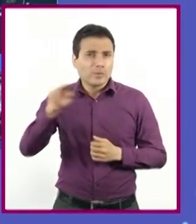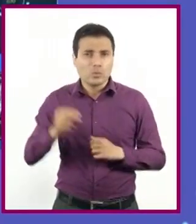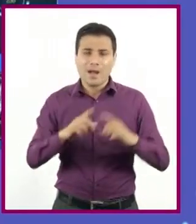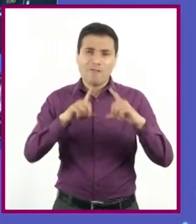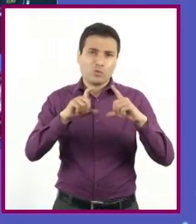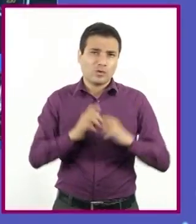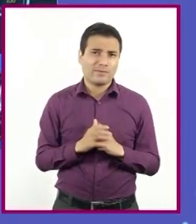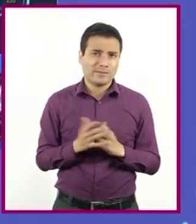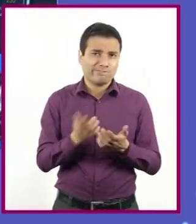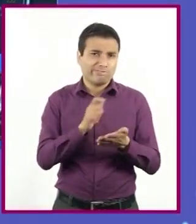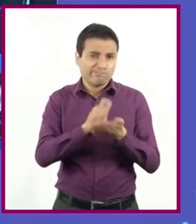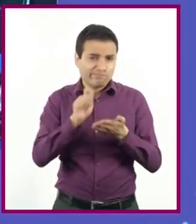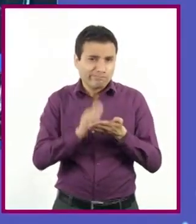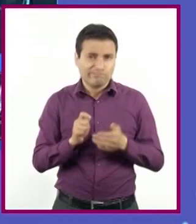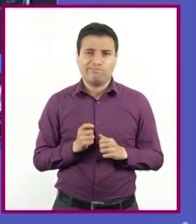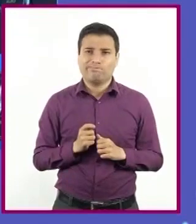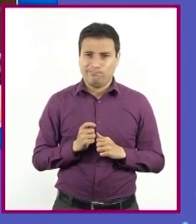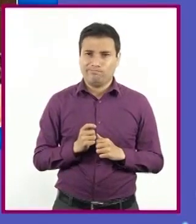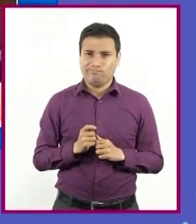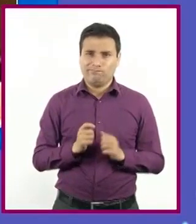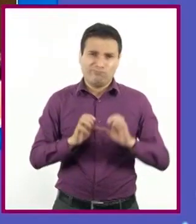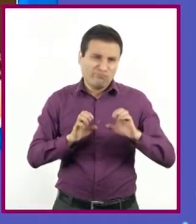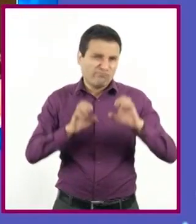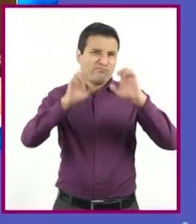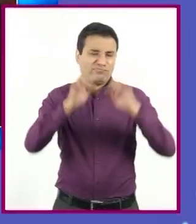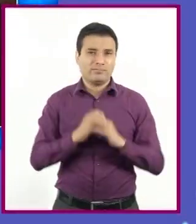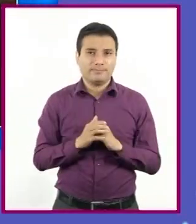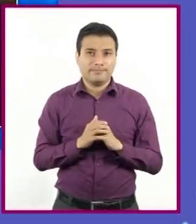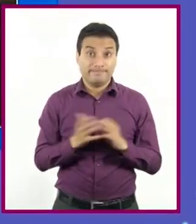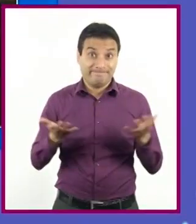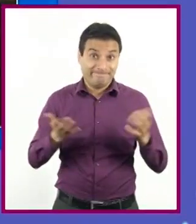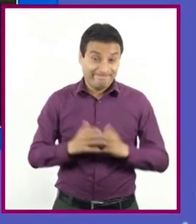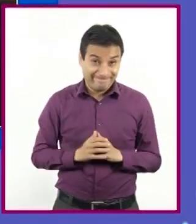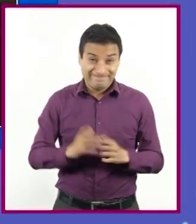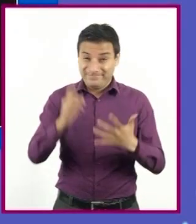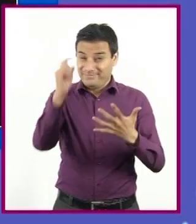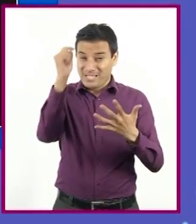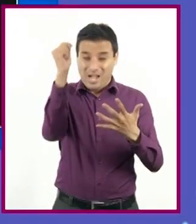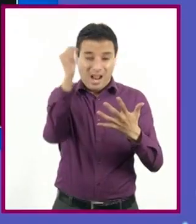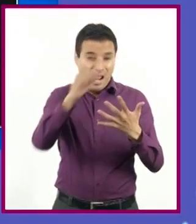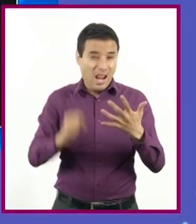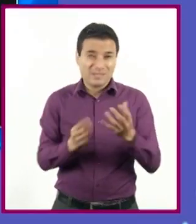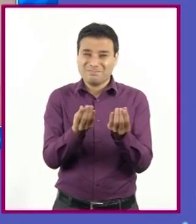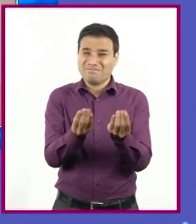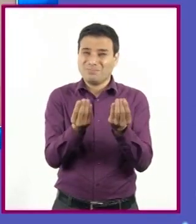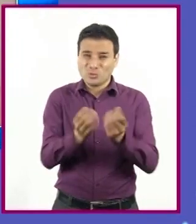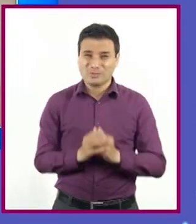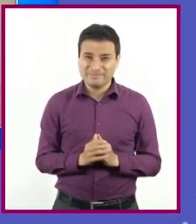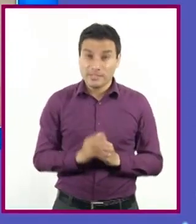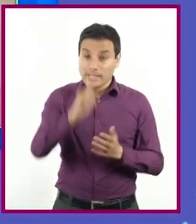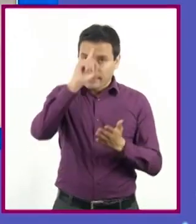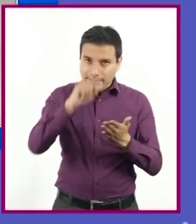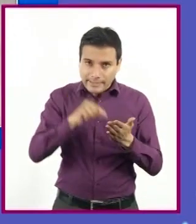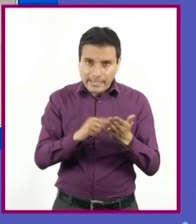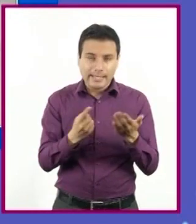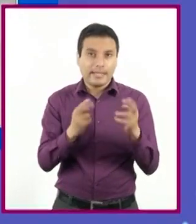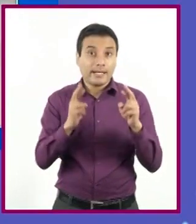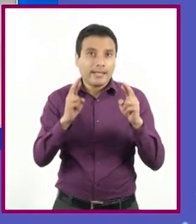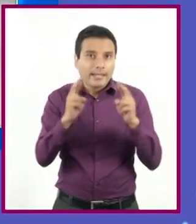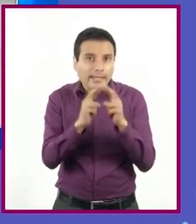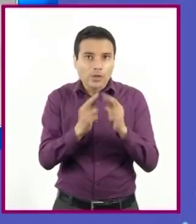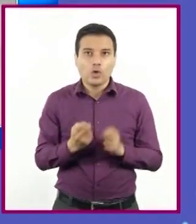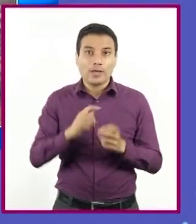fotografía, escritura y arquitectura. De toda una complejidad de tradiciones, creencias, religiones,